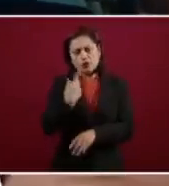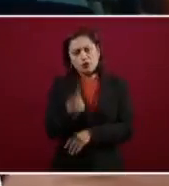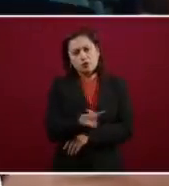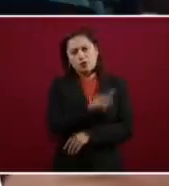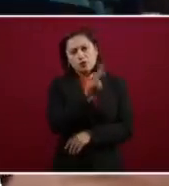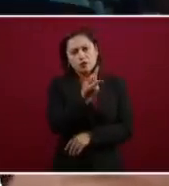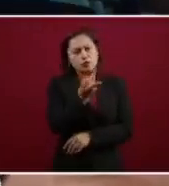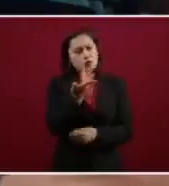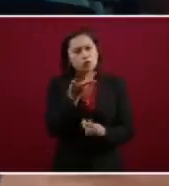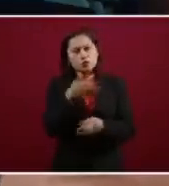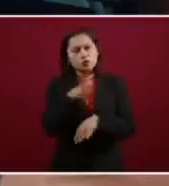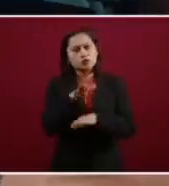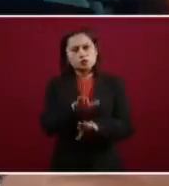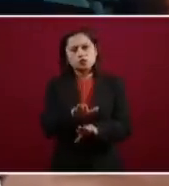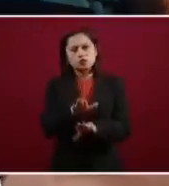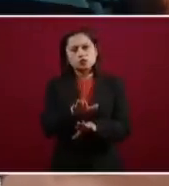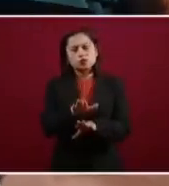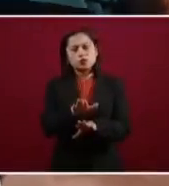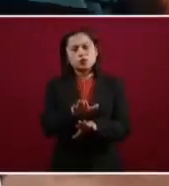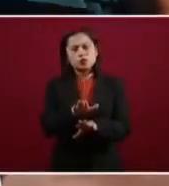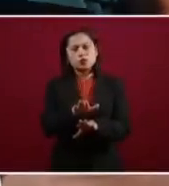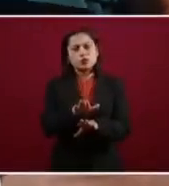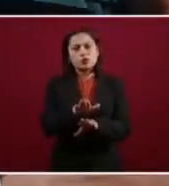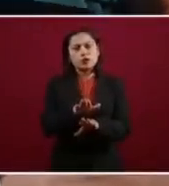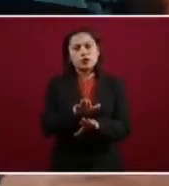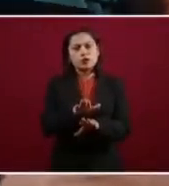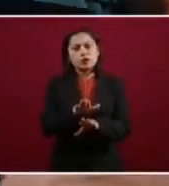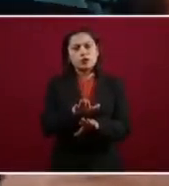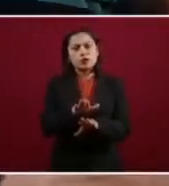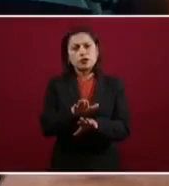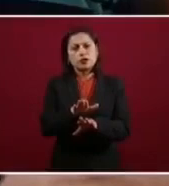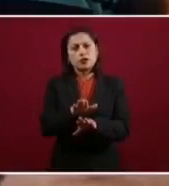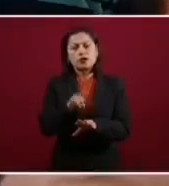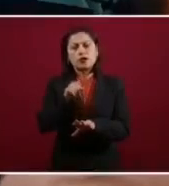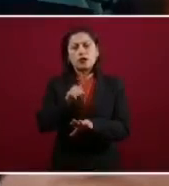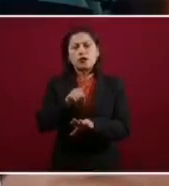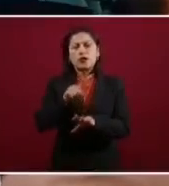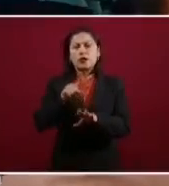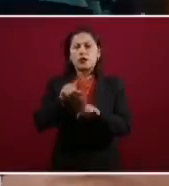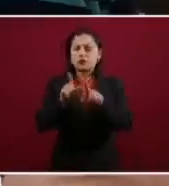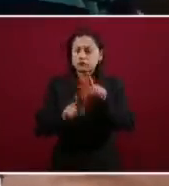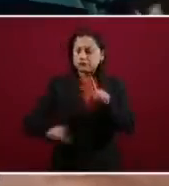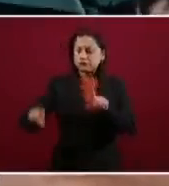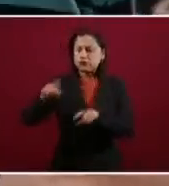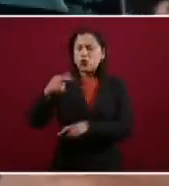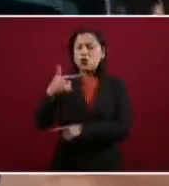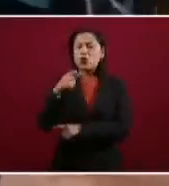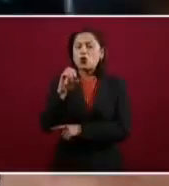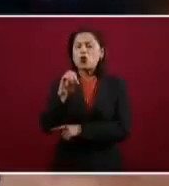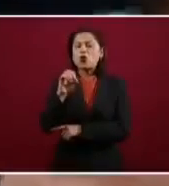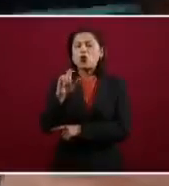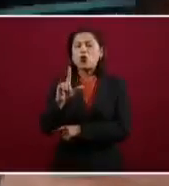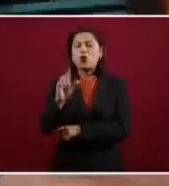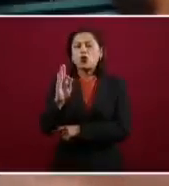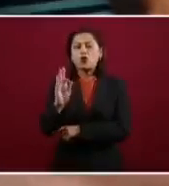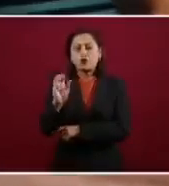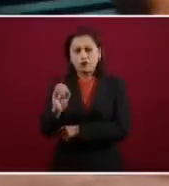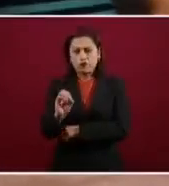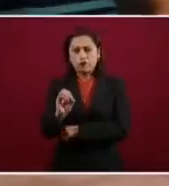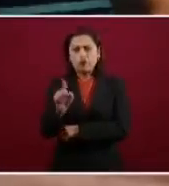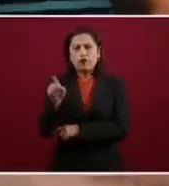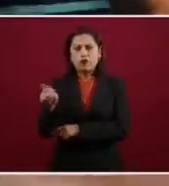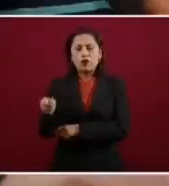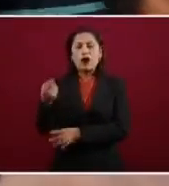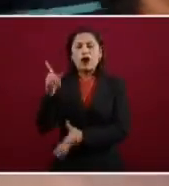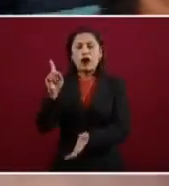incremento de piratas en la zona del golfo porque se ha incrementado el número de ataques